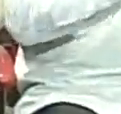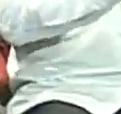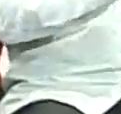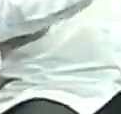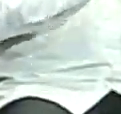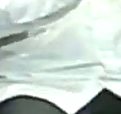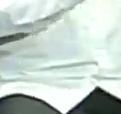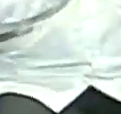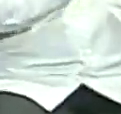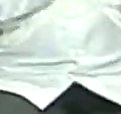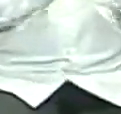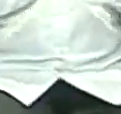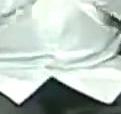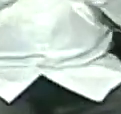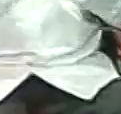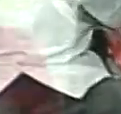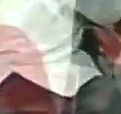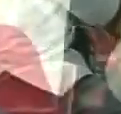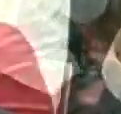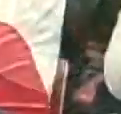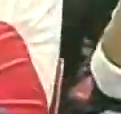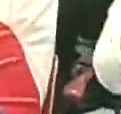Experiencia bonita, vale. Petro para todo.